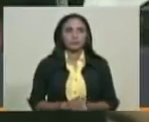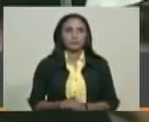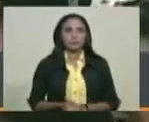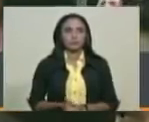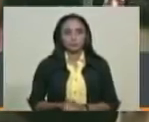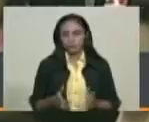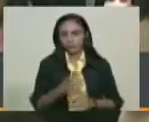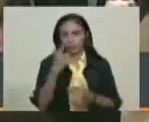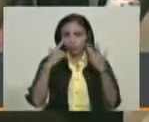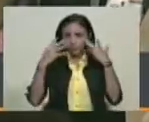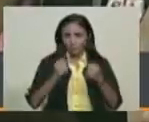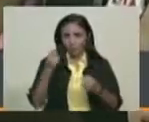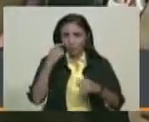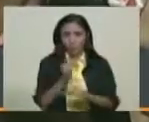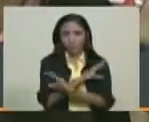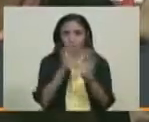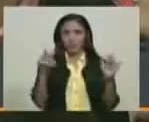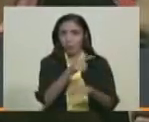Tengan la seguridad